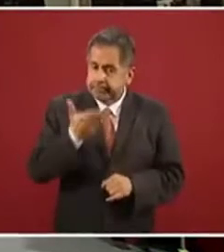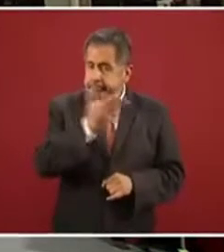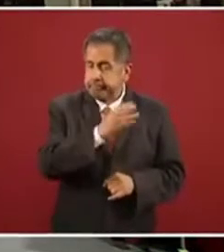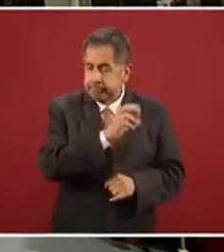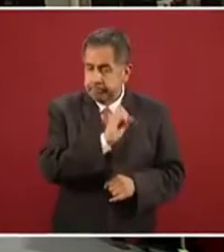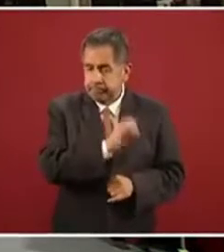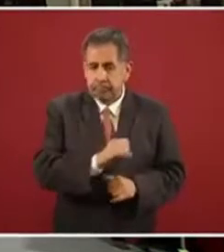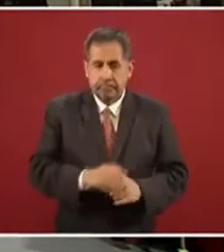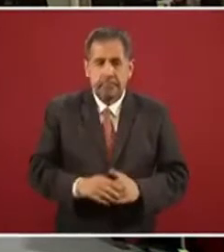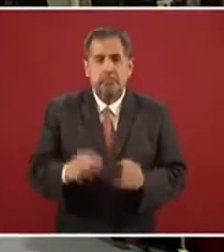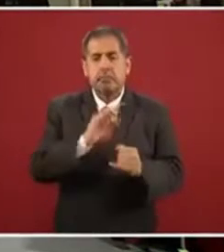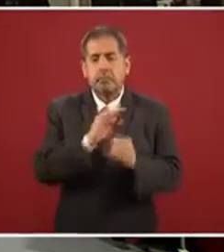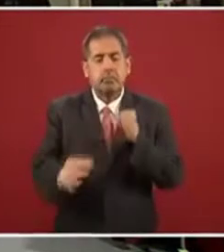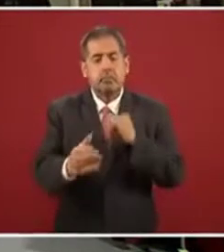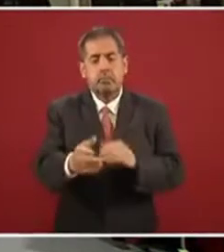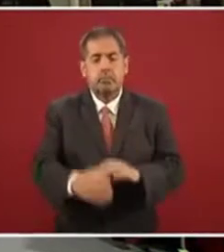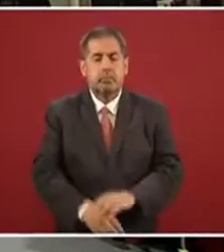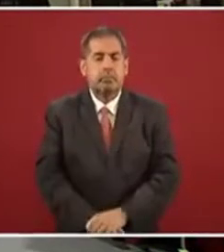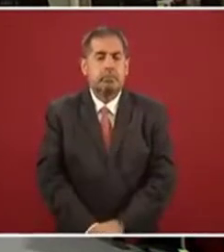Última.